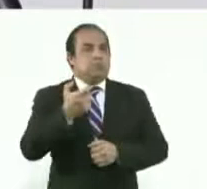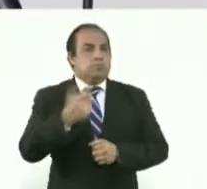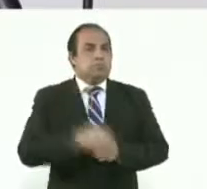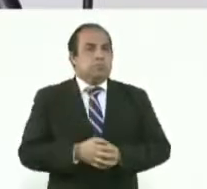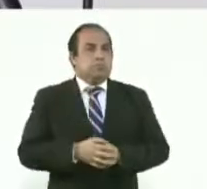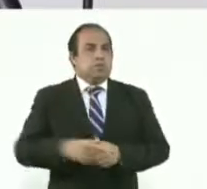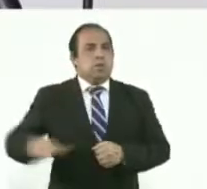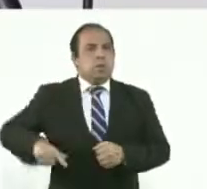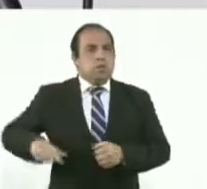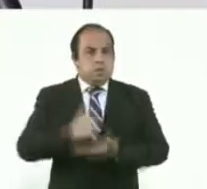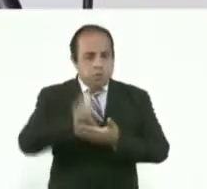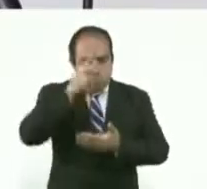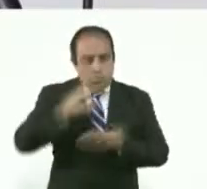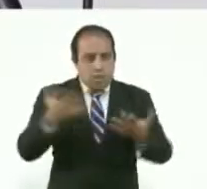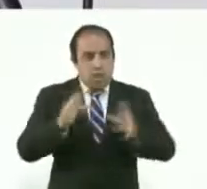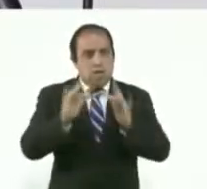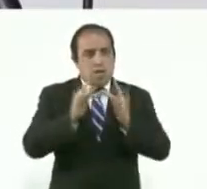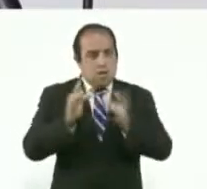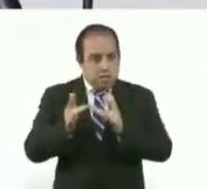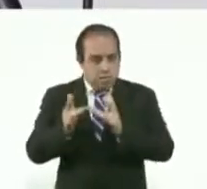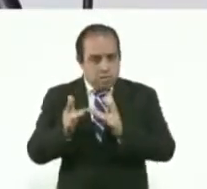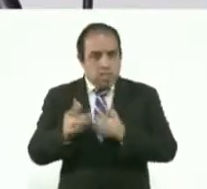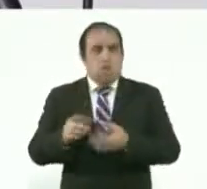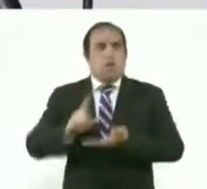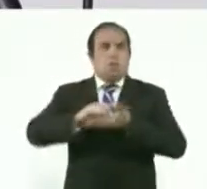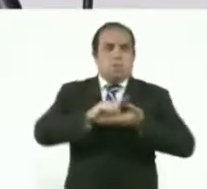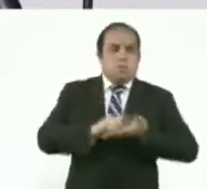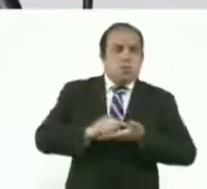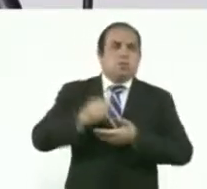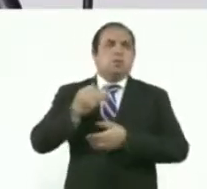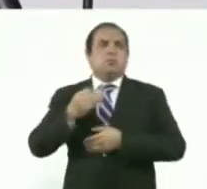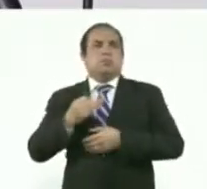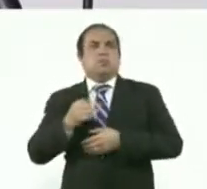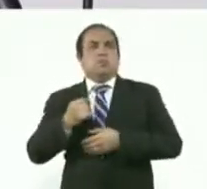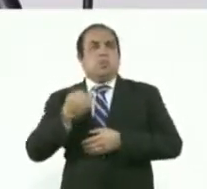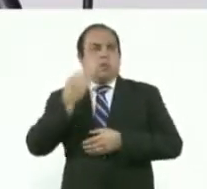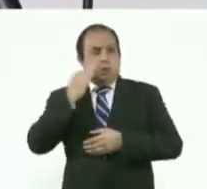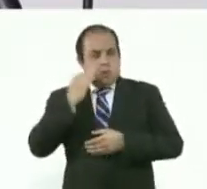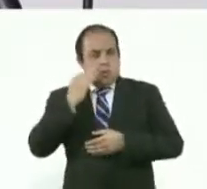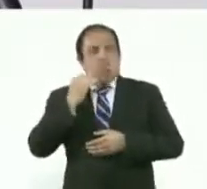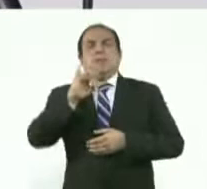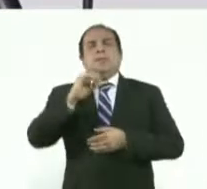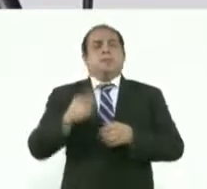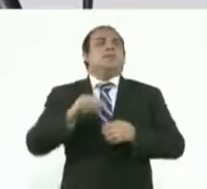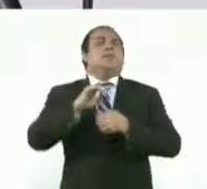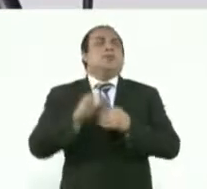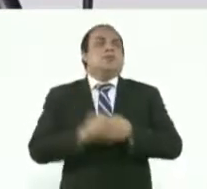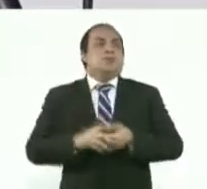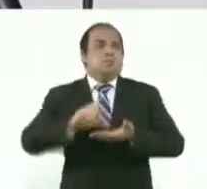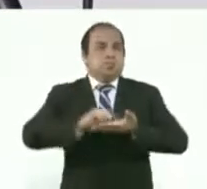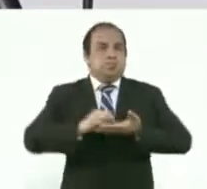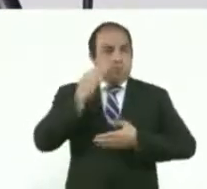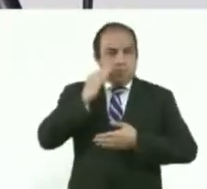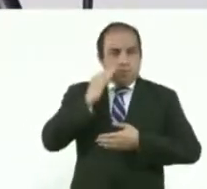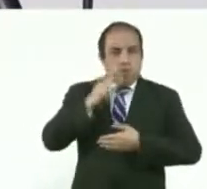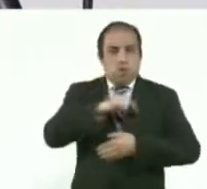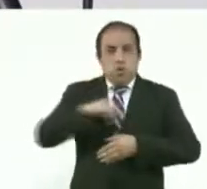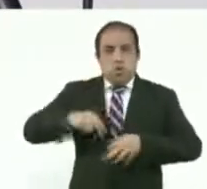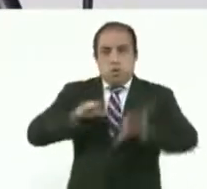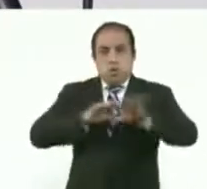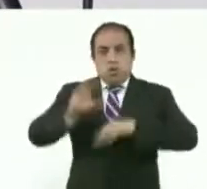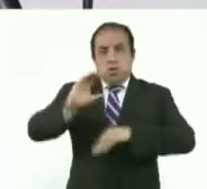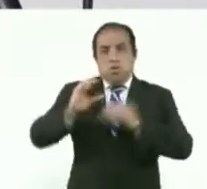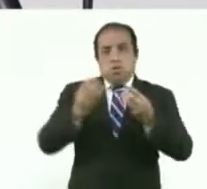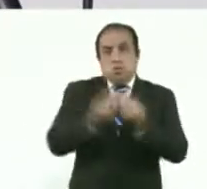en redes o a través del INVEA? Sí, en redes principalmente. Ya lo vamos a estar trabajando, lo estamos trabajando con el C5